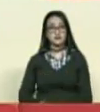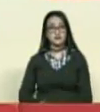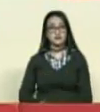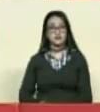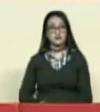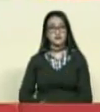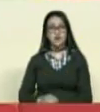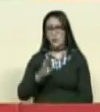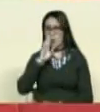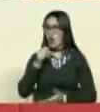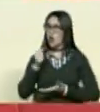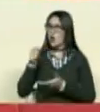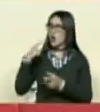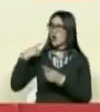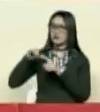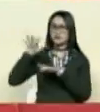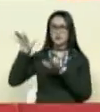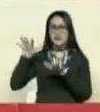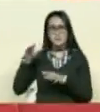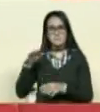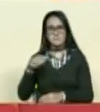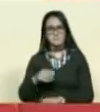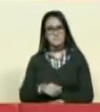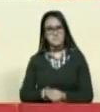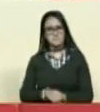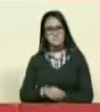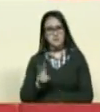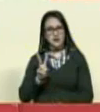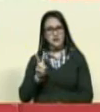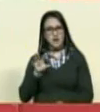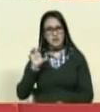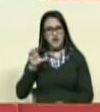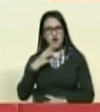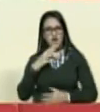en el exterior? Si Venezuela es un país sólido, confiable.